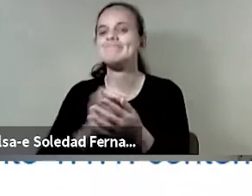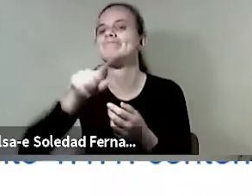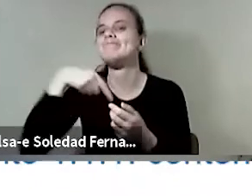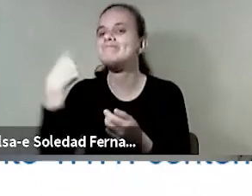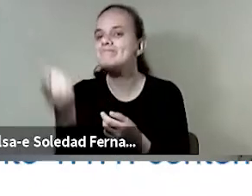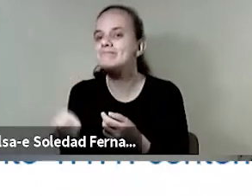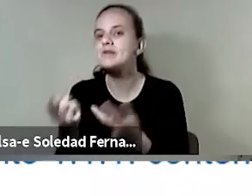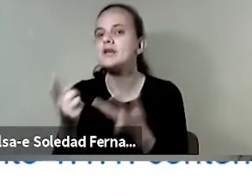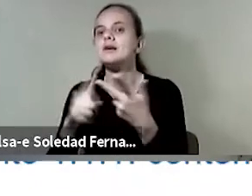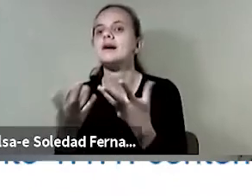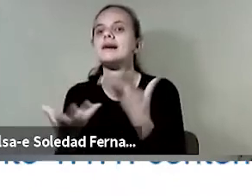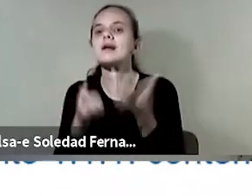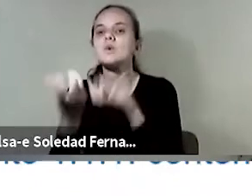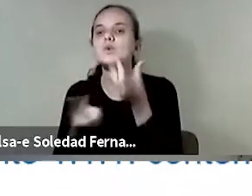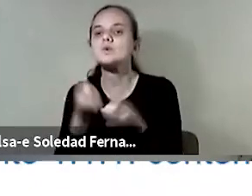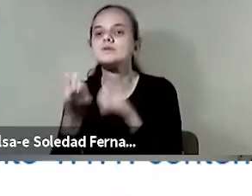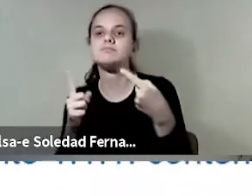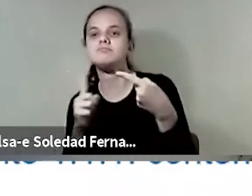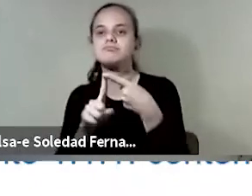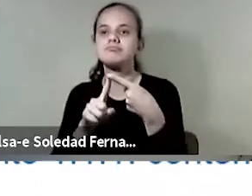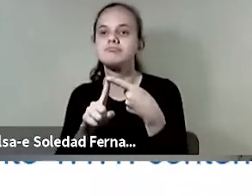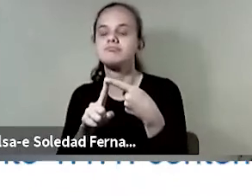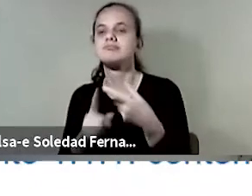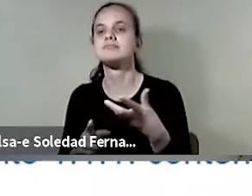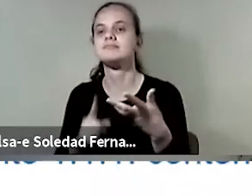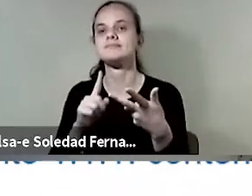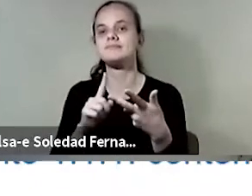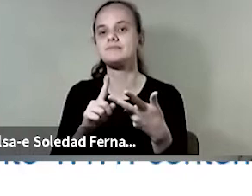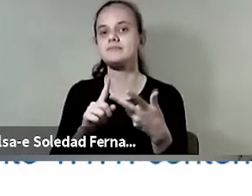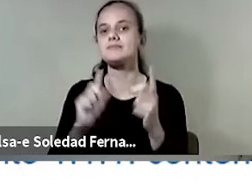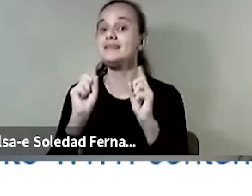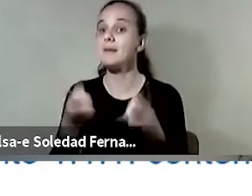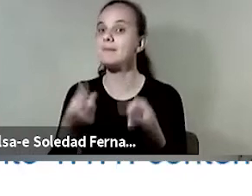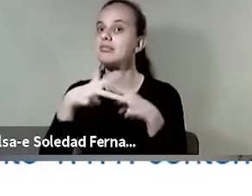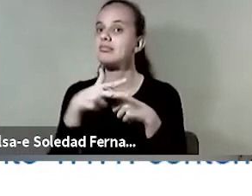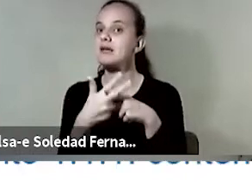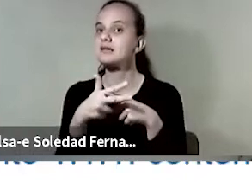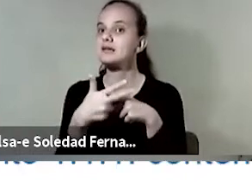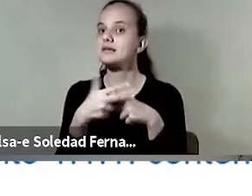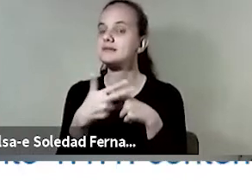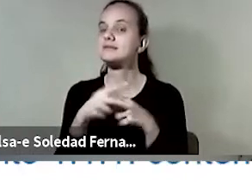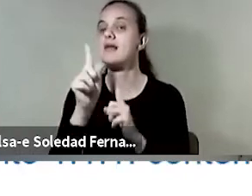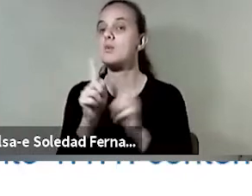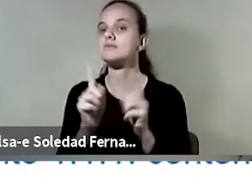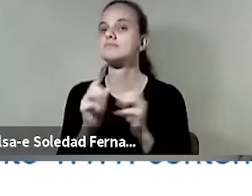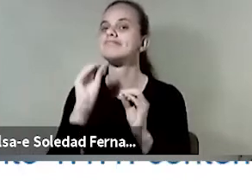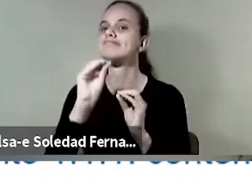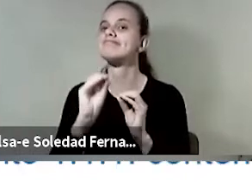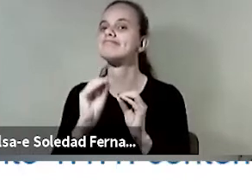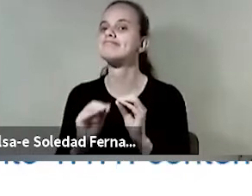algunos ejemplos de cómo están bien resueltos, van a tener recursos relacionados a